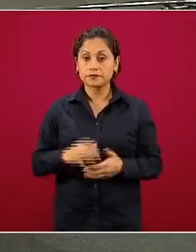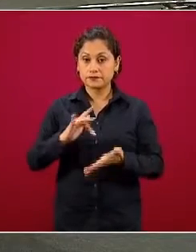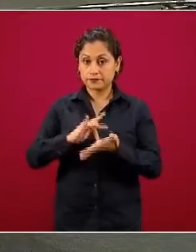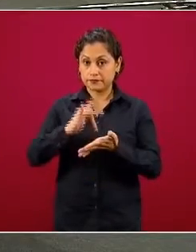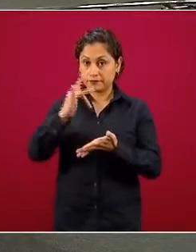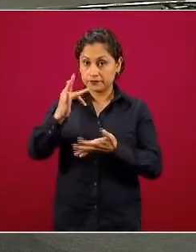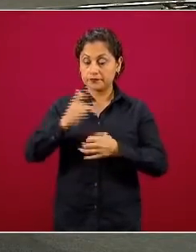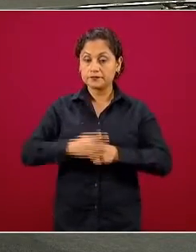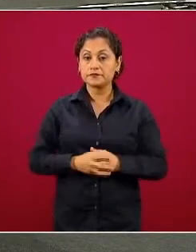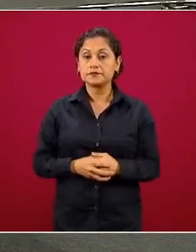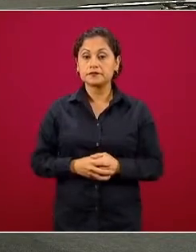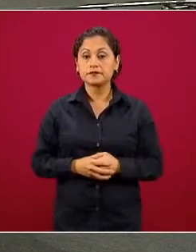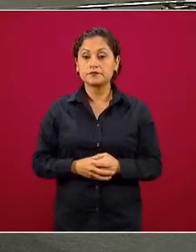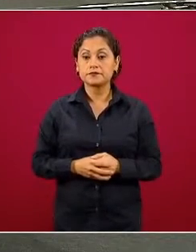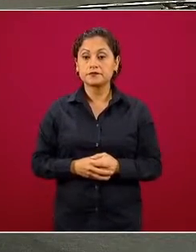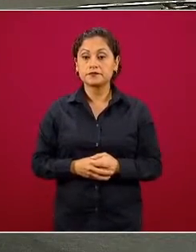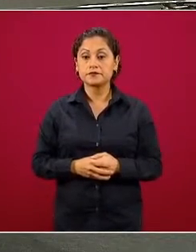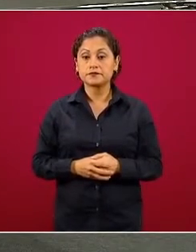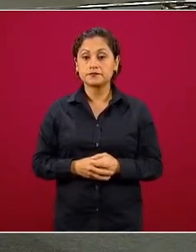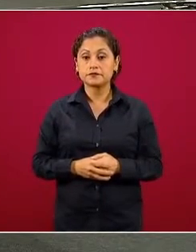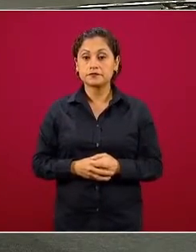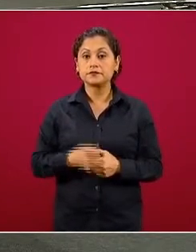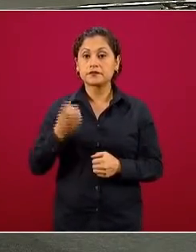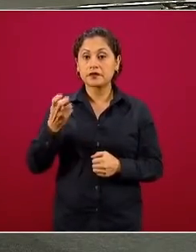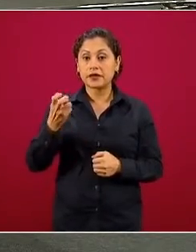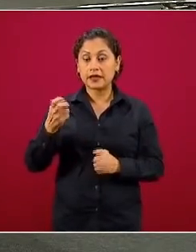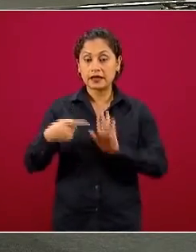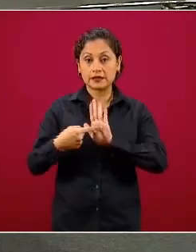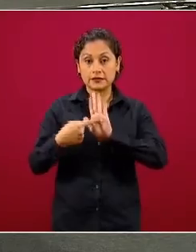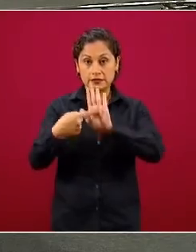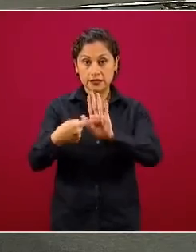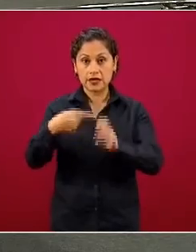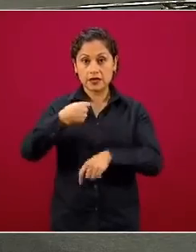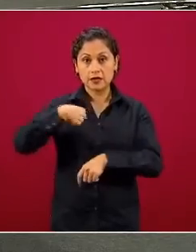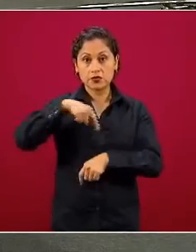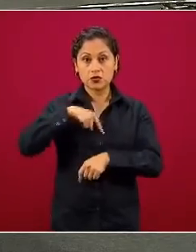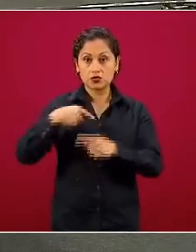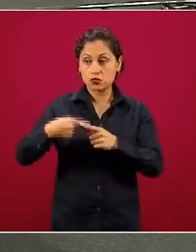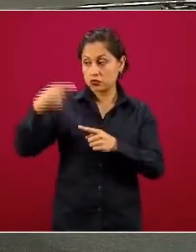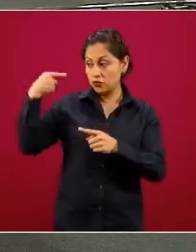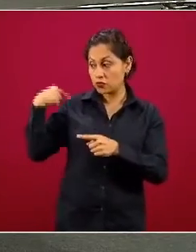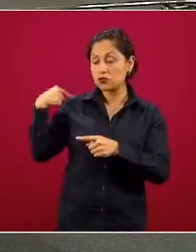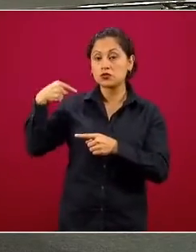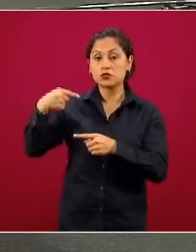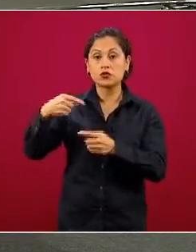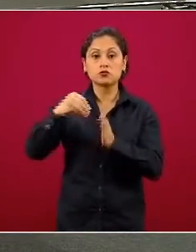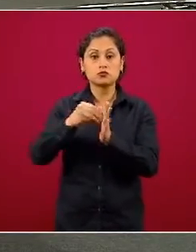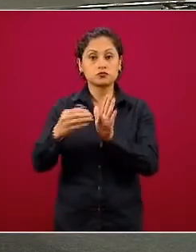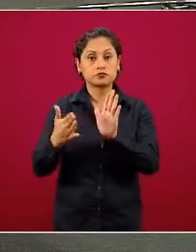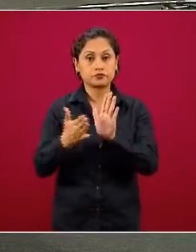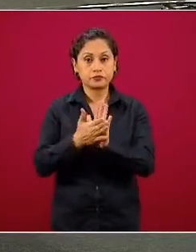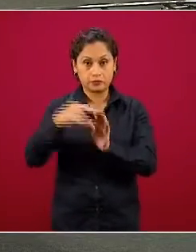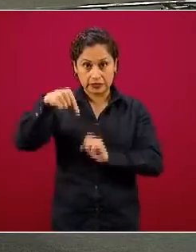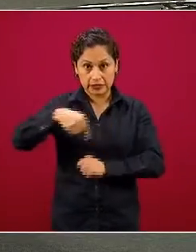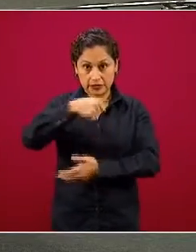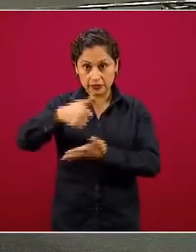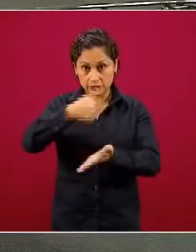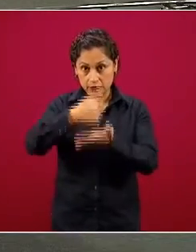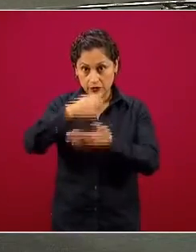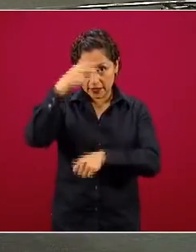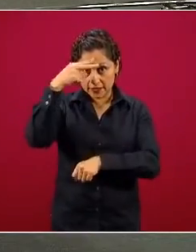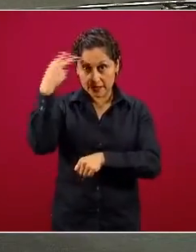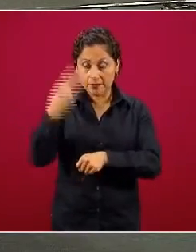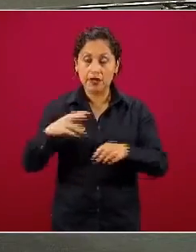Gracias. Este es lo que hemos venido trabajando desde la Ciudad de México en coordinación con el Estado